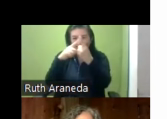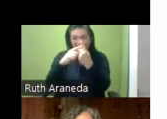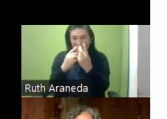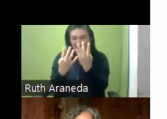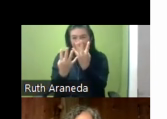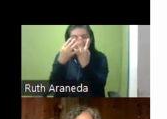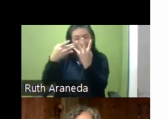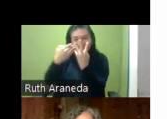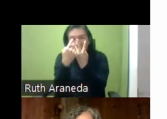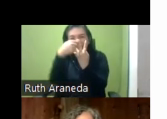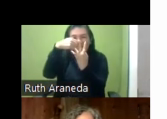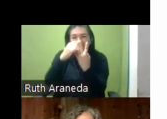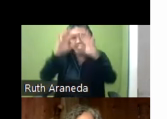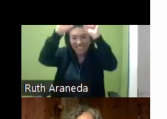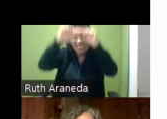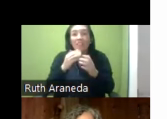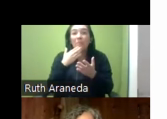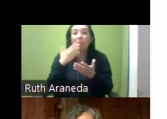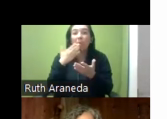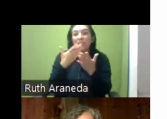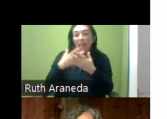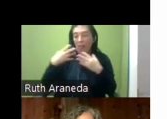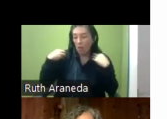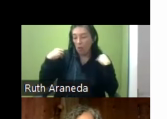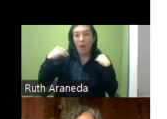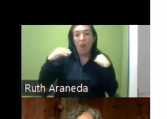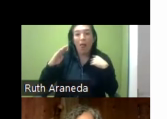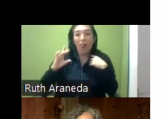camélido. Ya tenemos